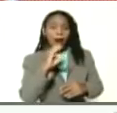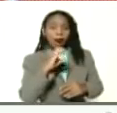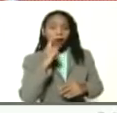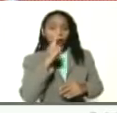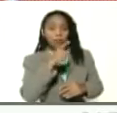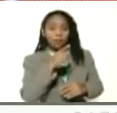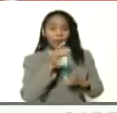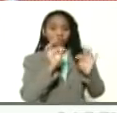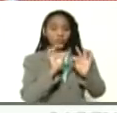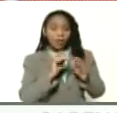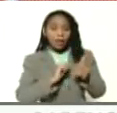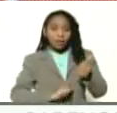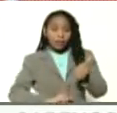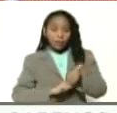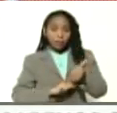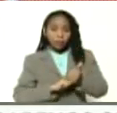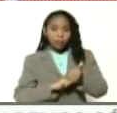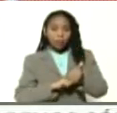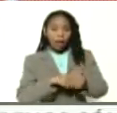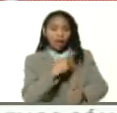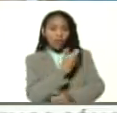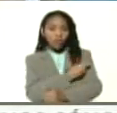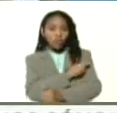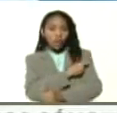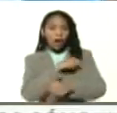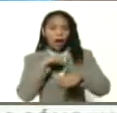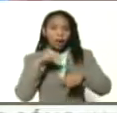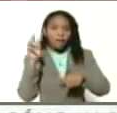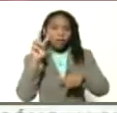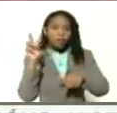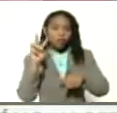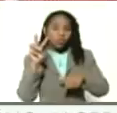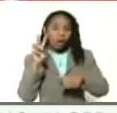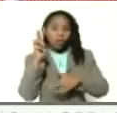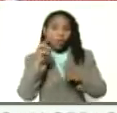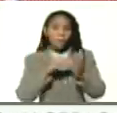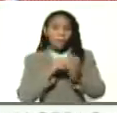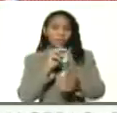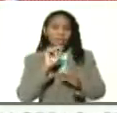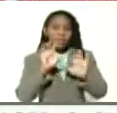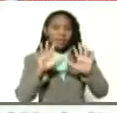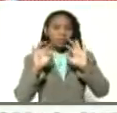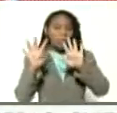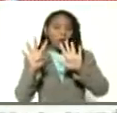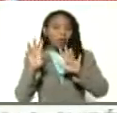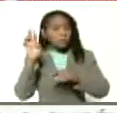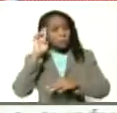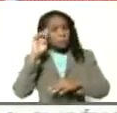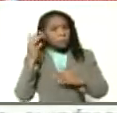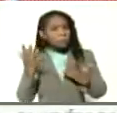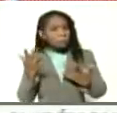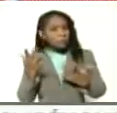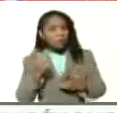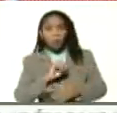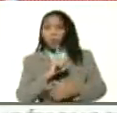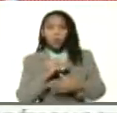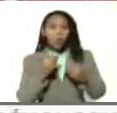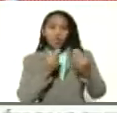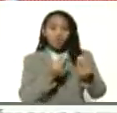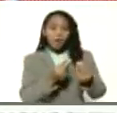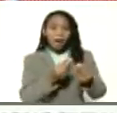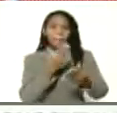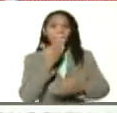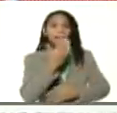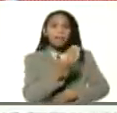se suplan las vacunas a Venezuela para el COVID-19, la razón es que no dan el